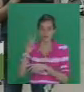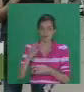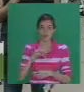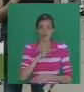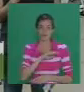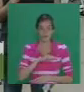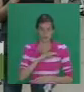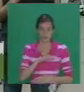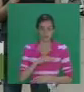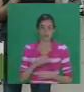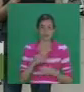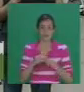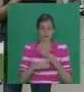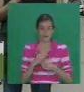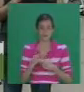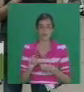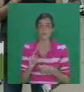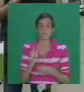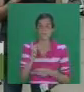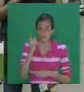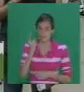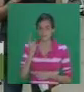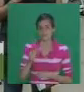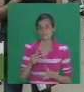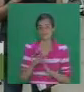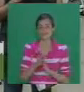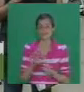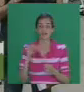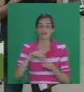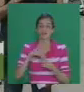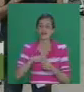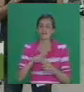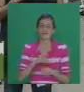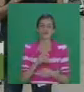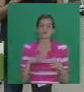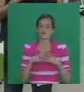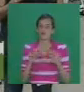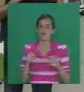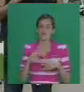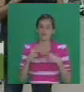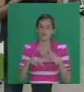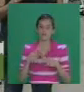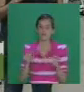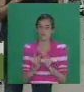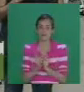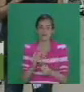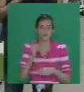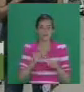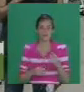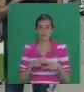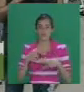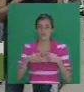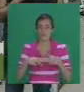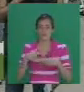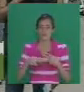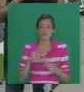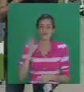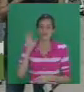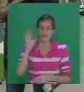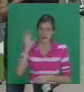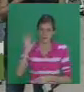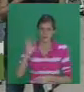misión que va a recoger en su primera fase la data de todos los productores, los pequeños y medianos productores del